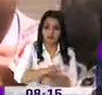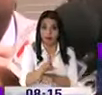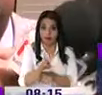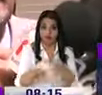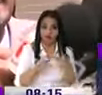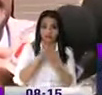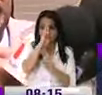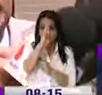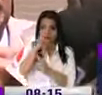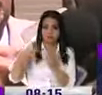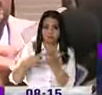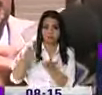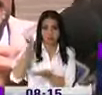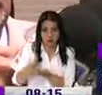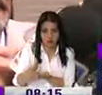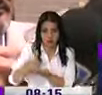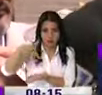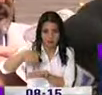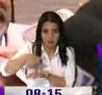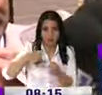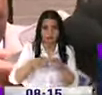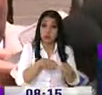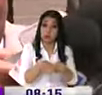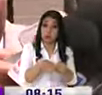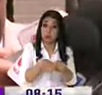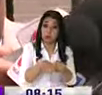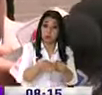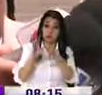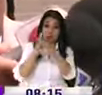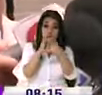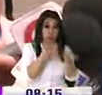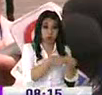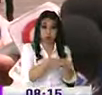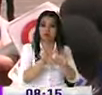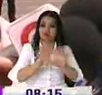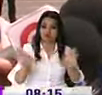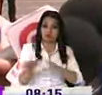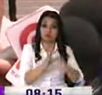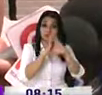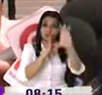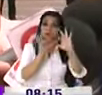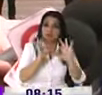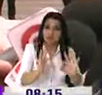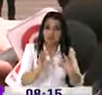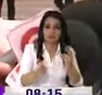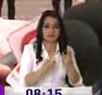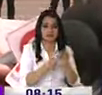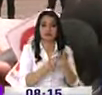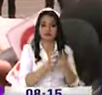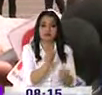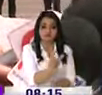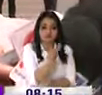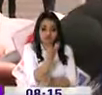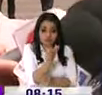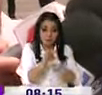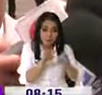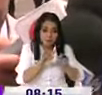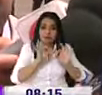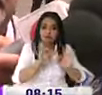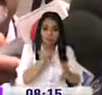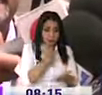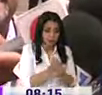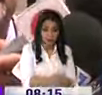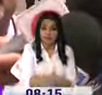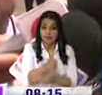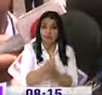las paradas, evitar correteos, el buen estado de las unidades, el que los papeles de los conductores estén en regla, son cosas que se